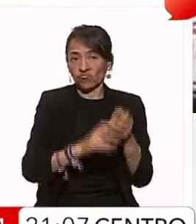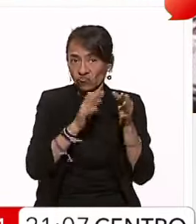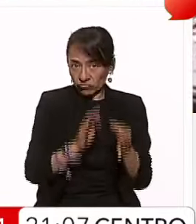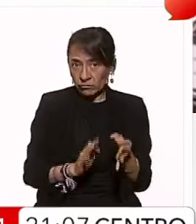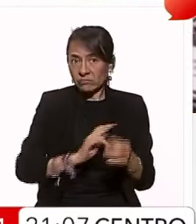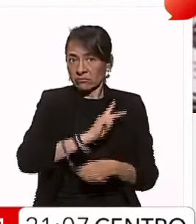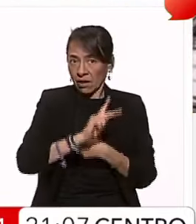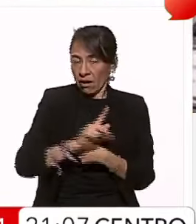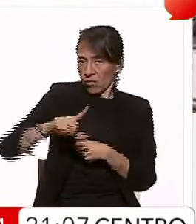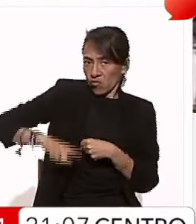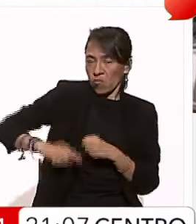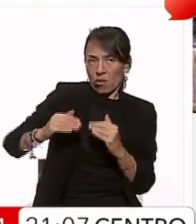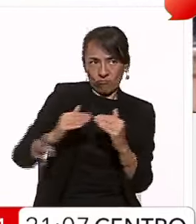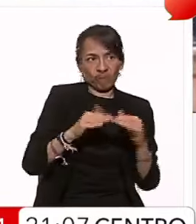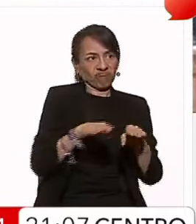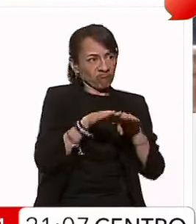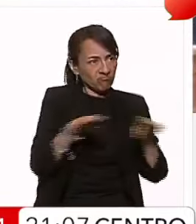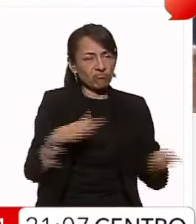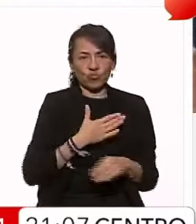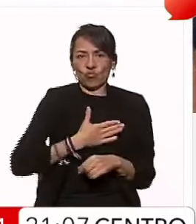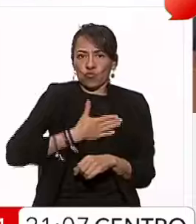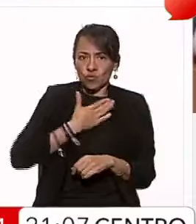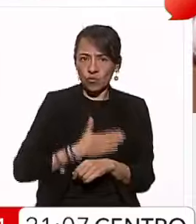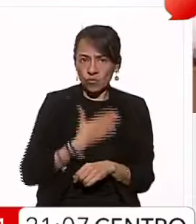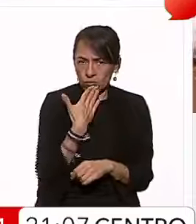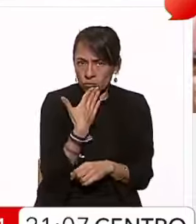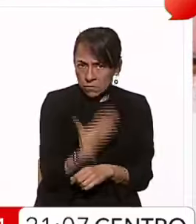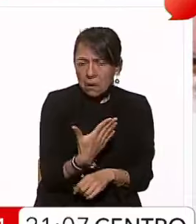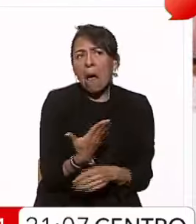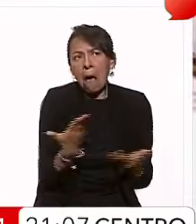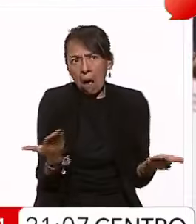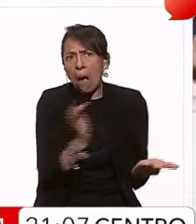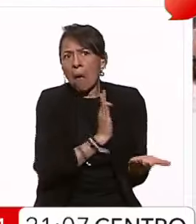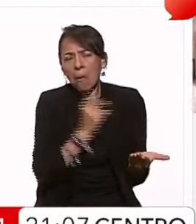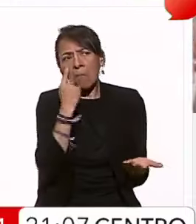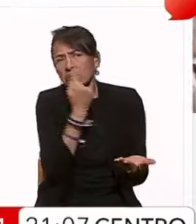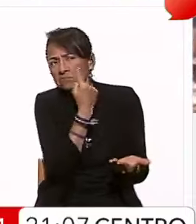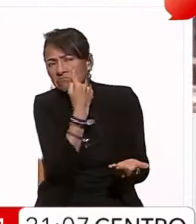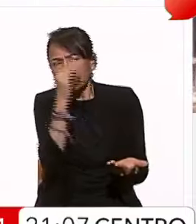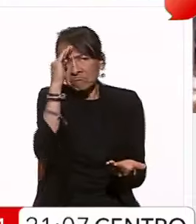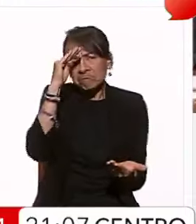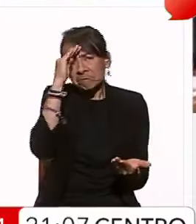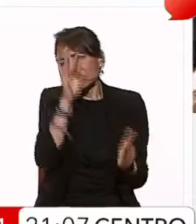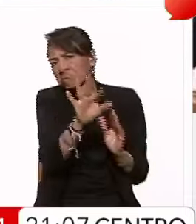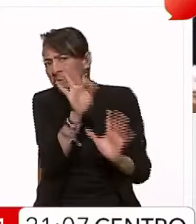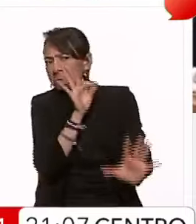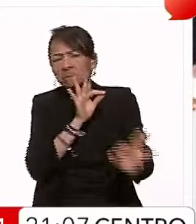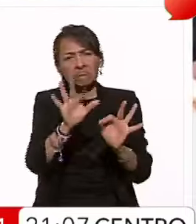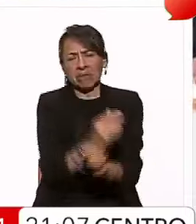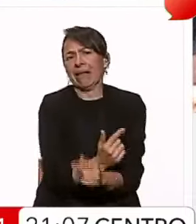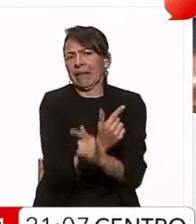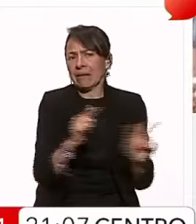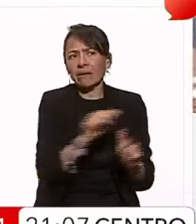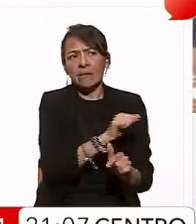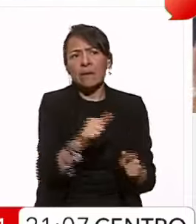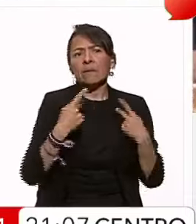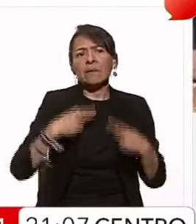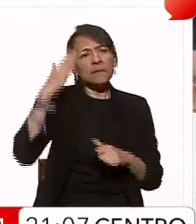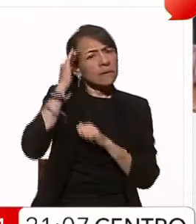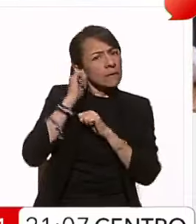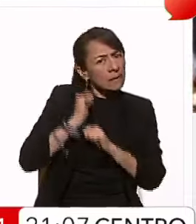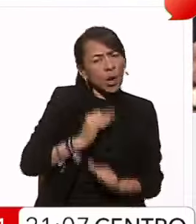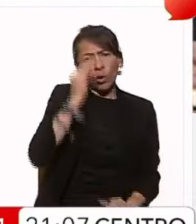democrático si podemos elegir legisladores si podemos elegir